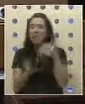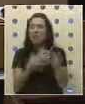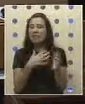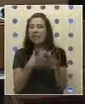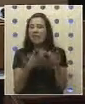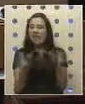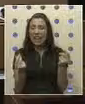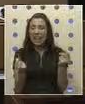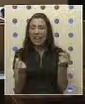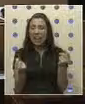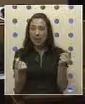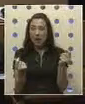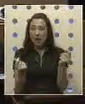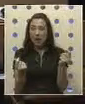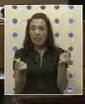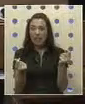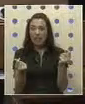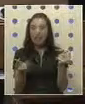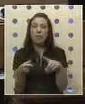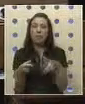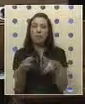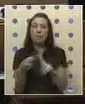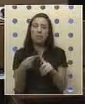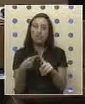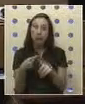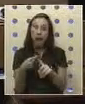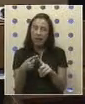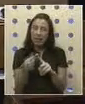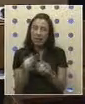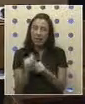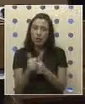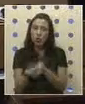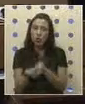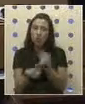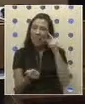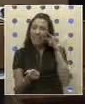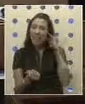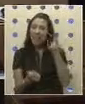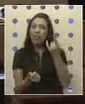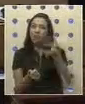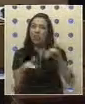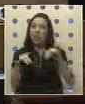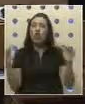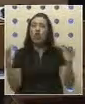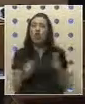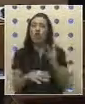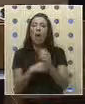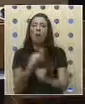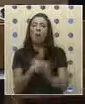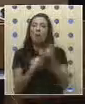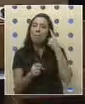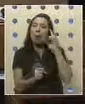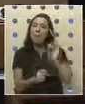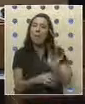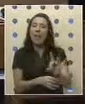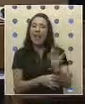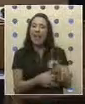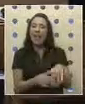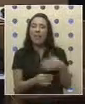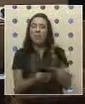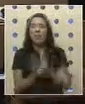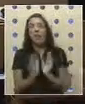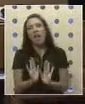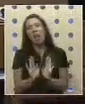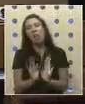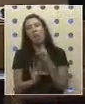sistema político, a hacerlo más partícipe, a superar esta idea de que los ciudadanos solo son convocados cada 4 años para elegir y después tienen que